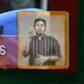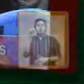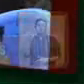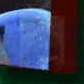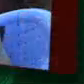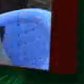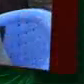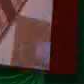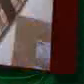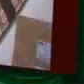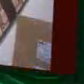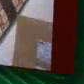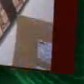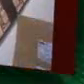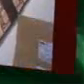de la Mutual La Primera.